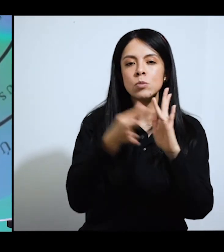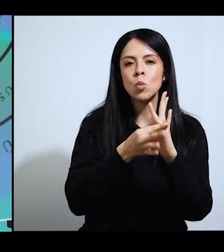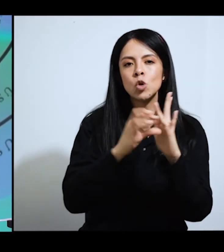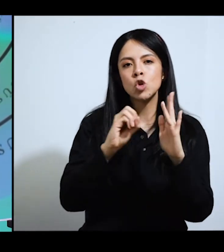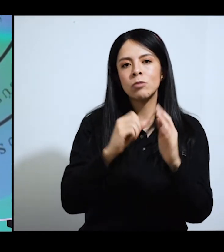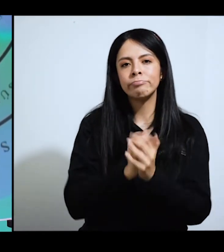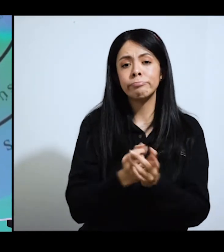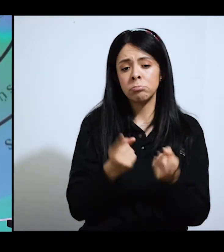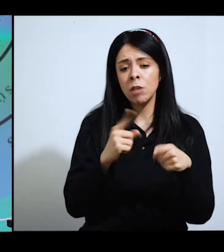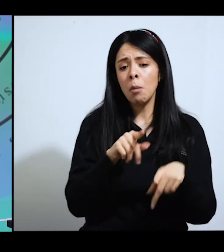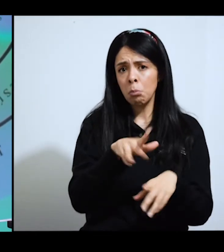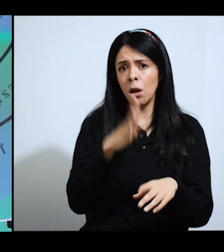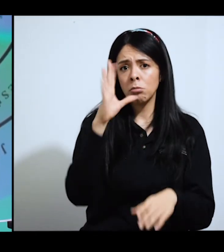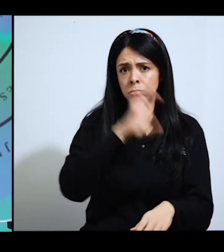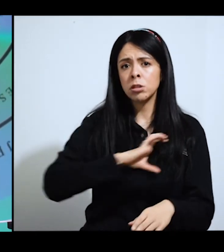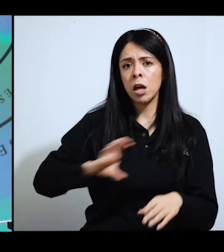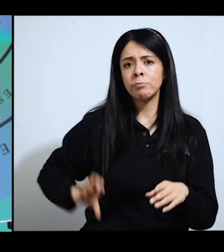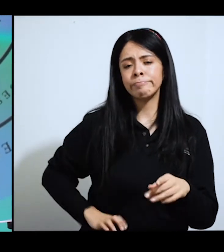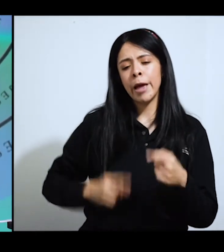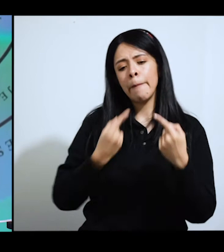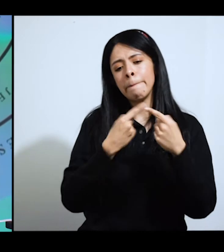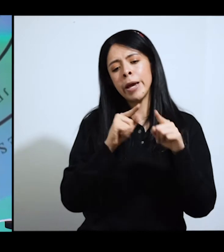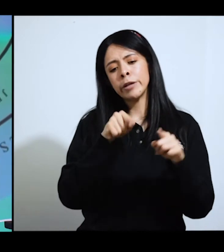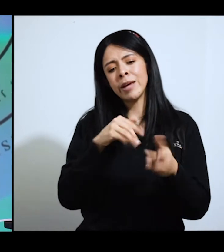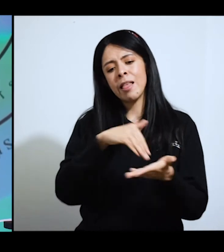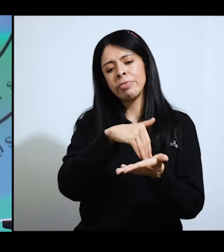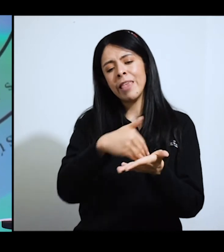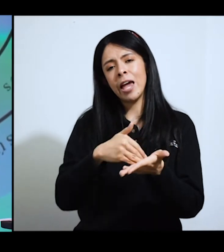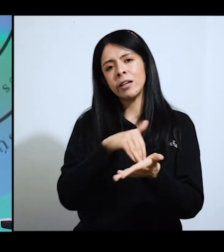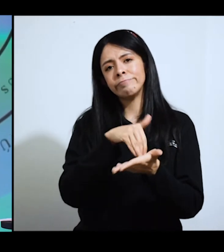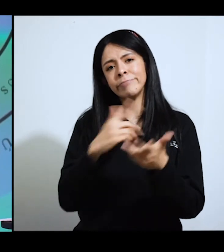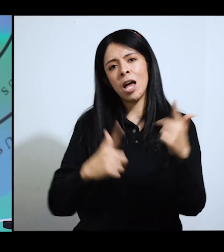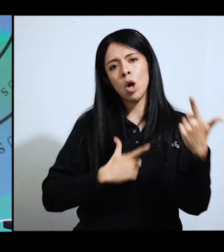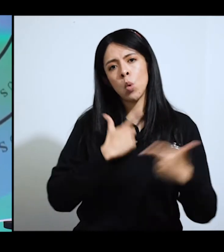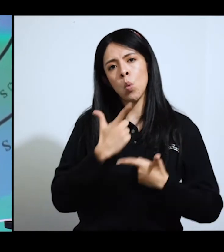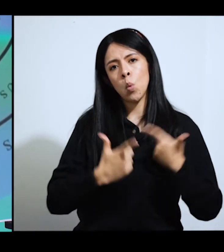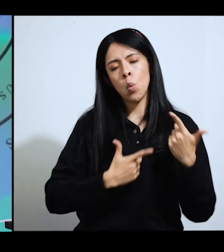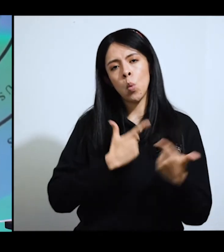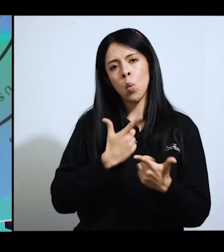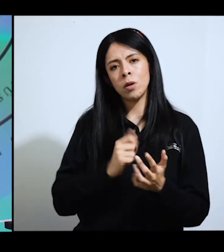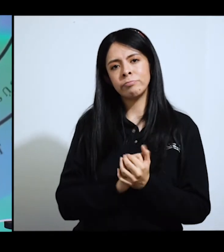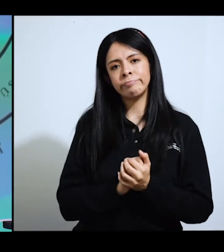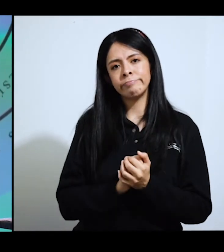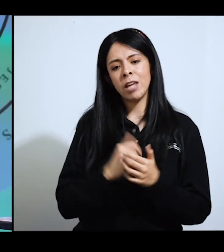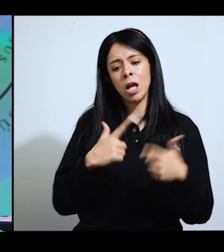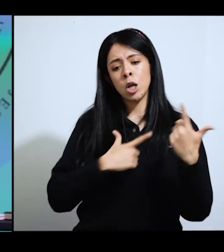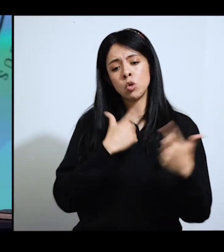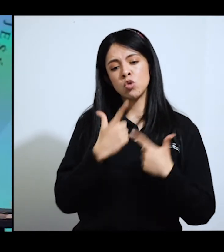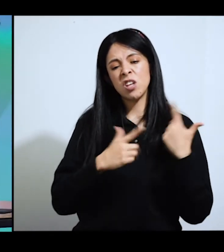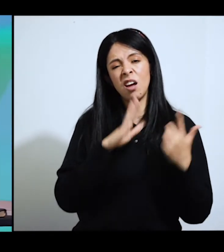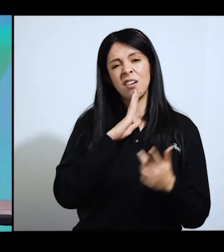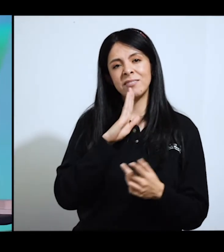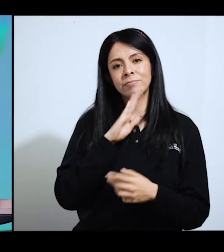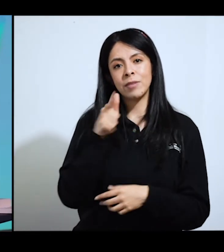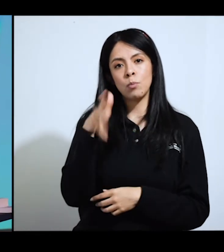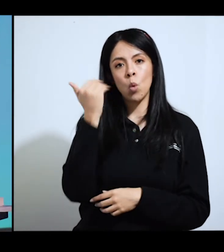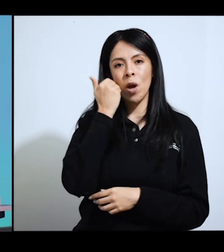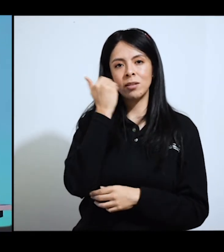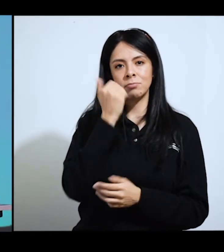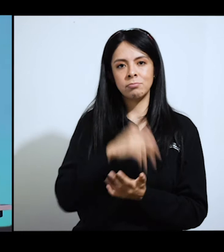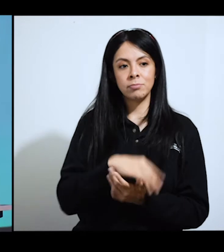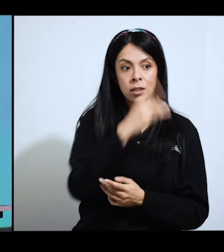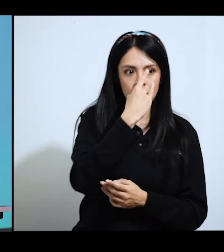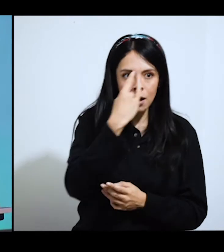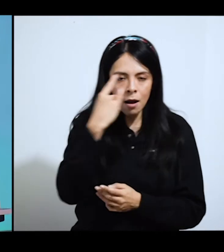que tenía debilidades, tenía luchas. Y una de esas luchas era con las mujeres. Y el enemigo logró que